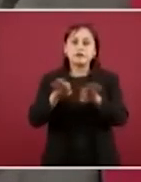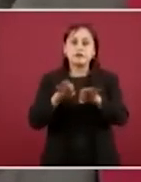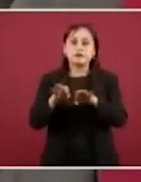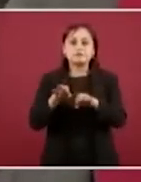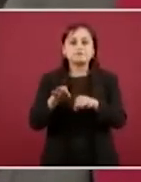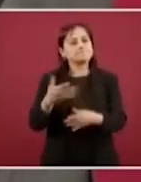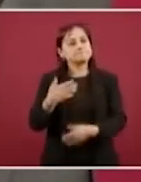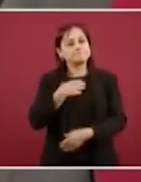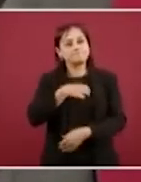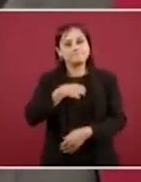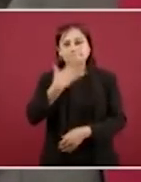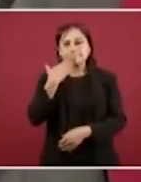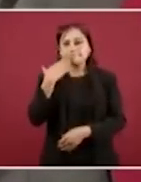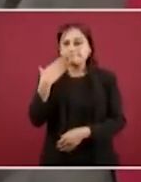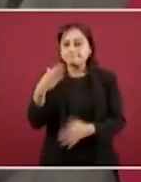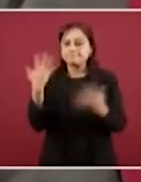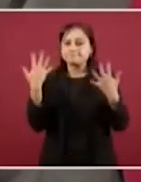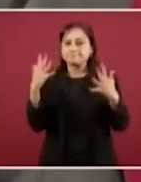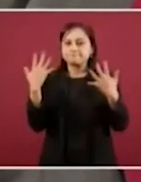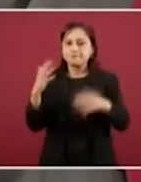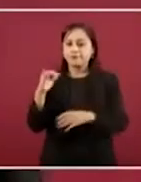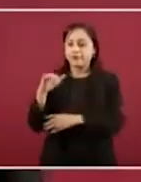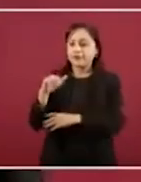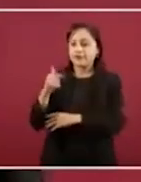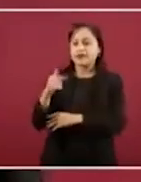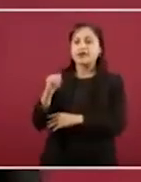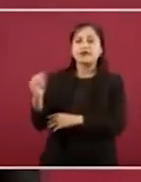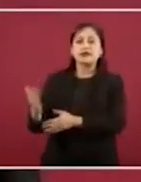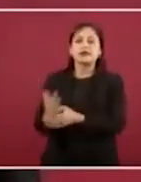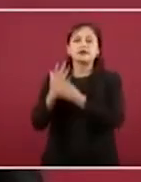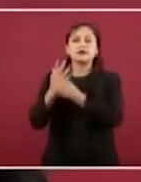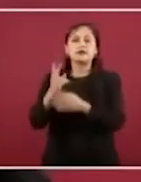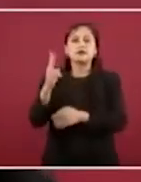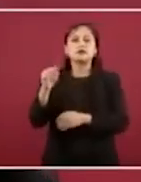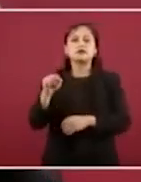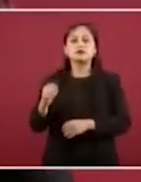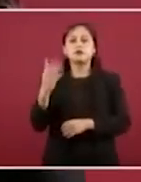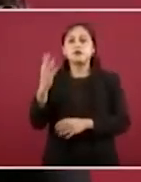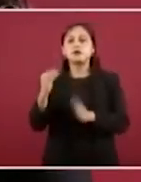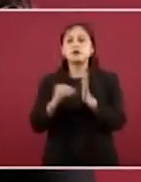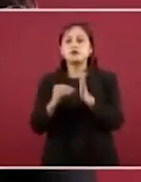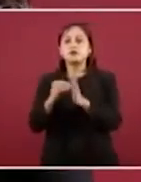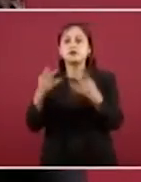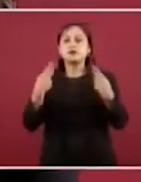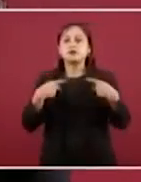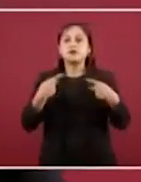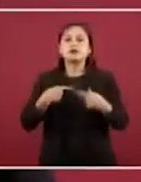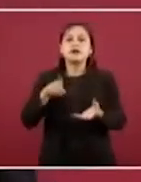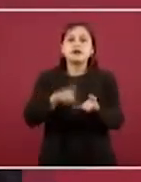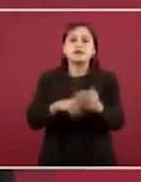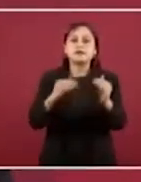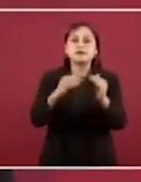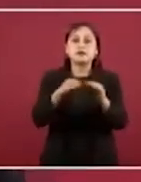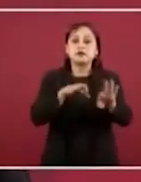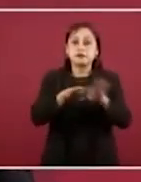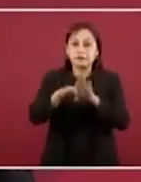Según INEGI, 2.4 millones de personas laboran como trabajadoras del hogar en